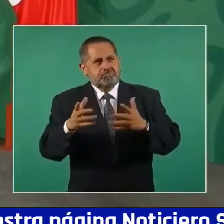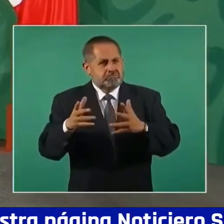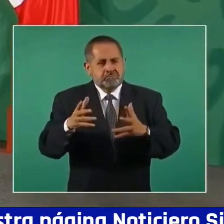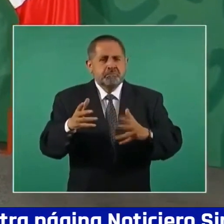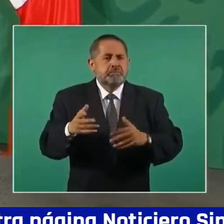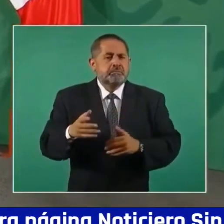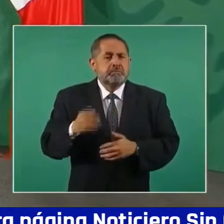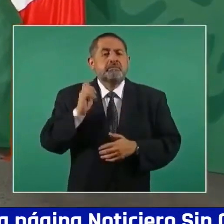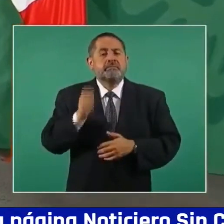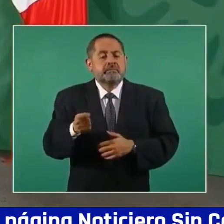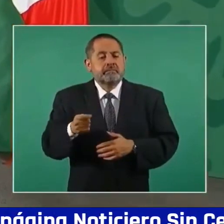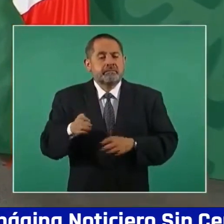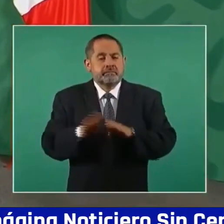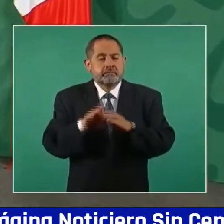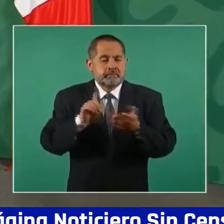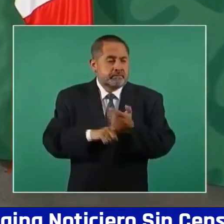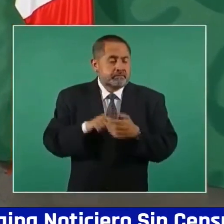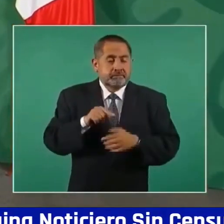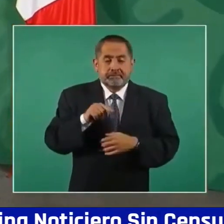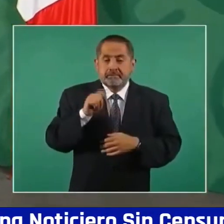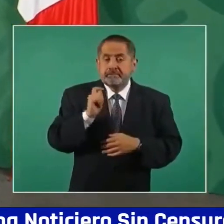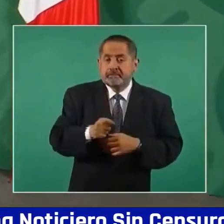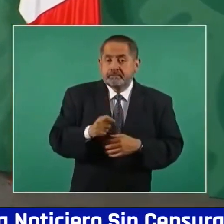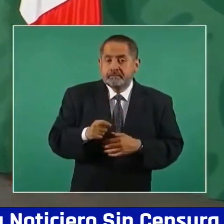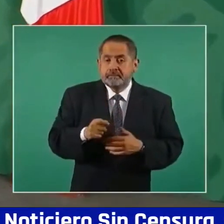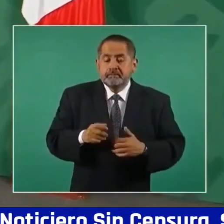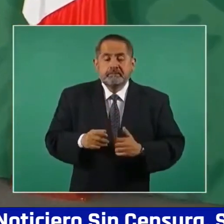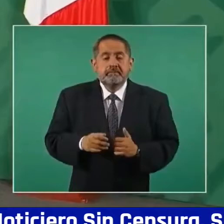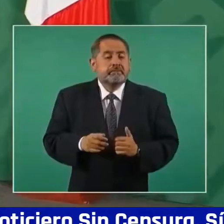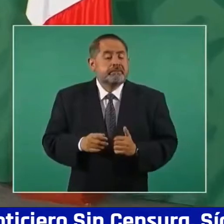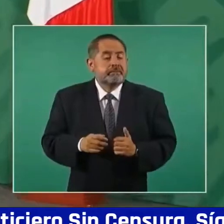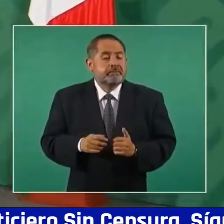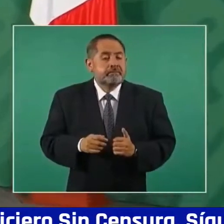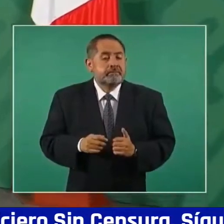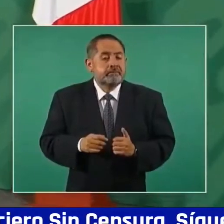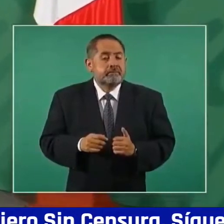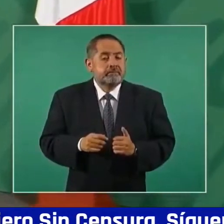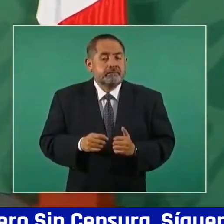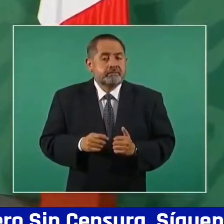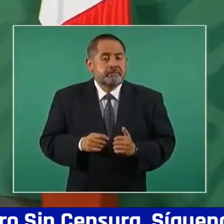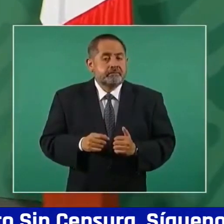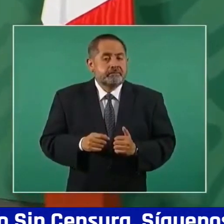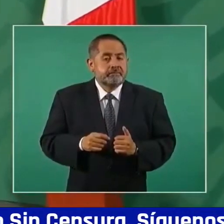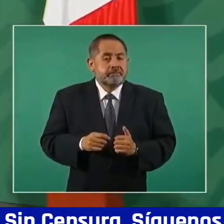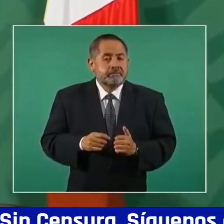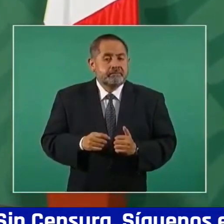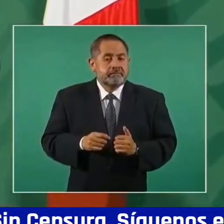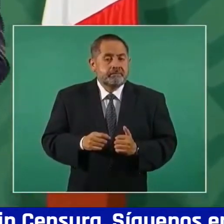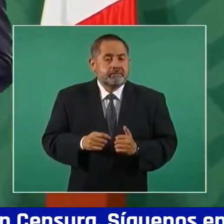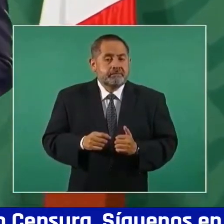tuvo que llevarse a cabo el desalojo de